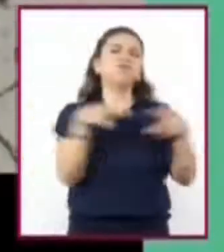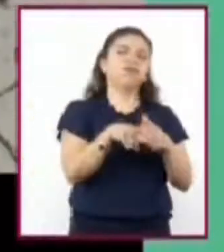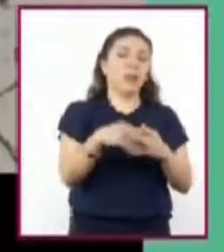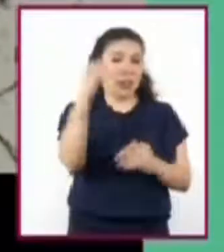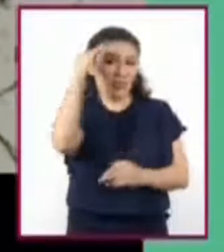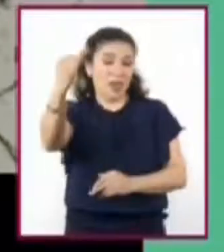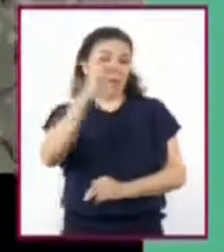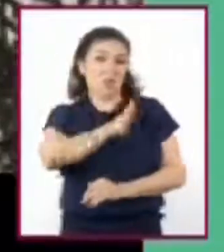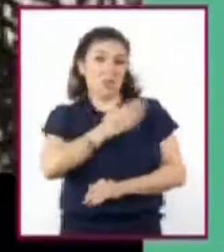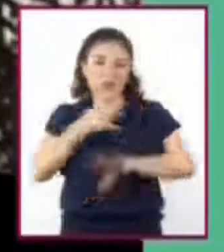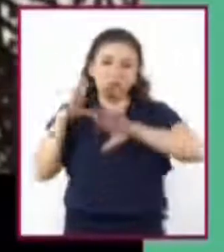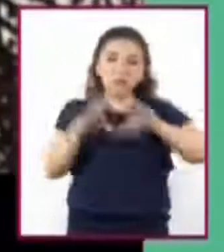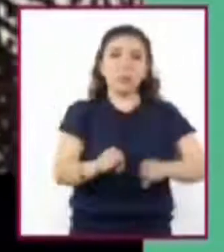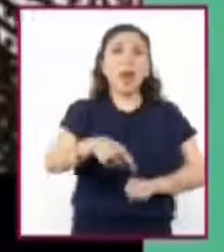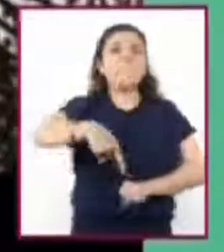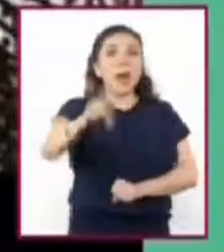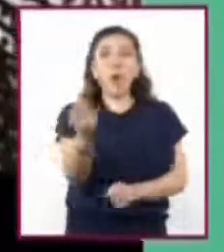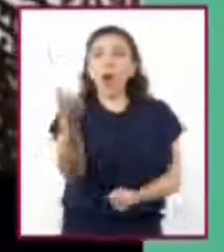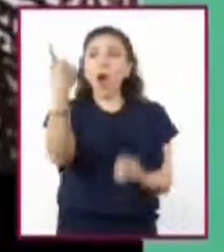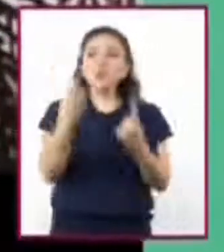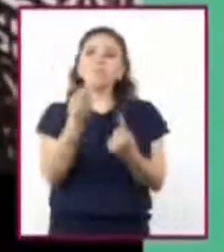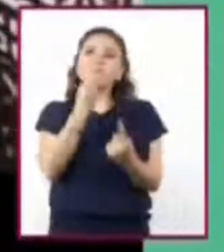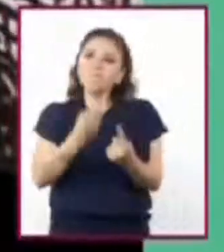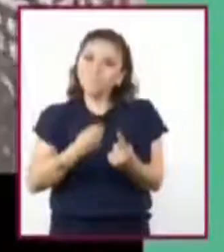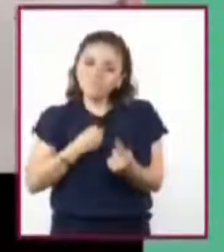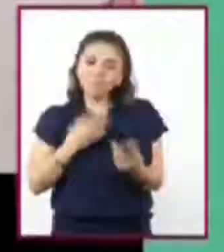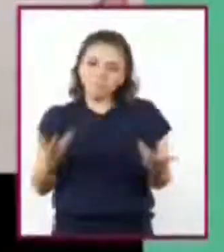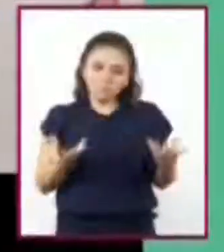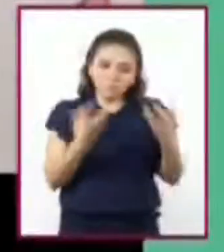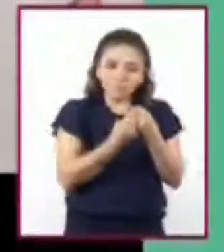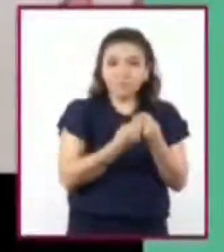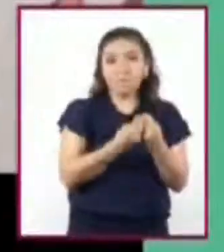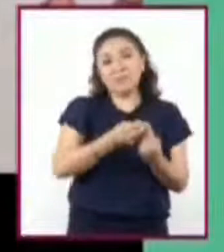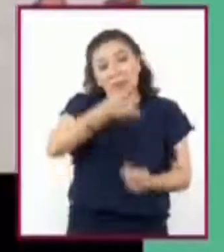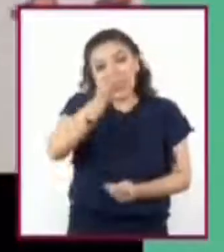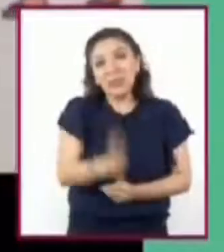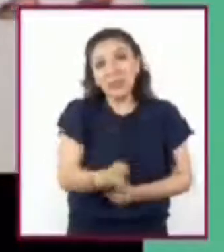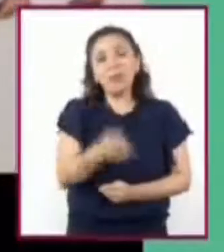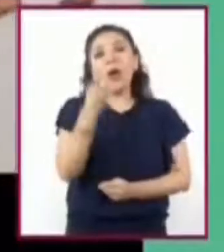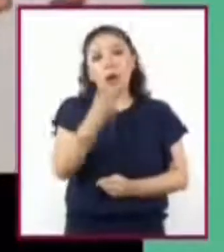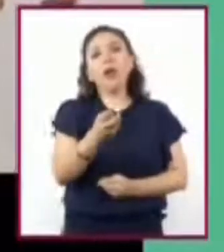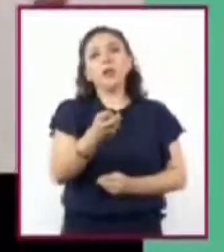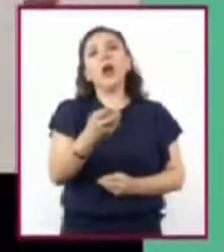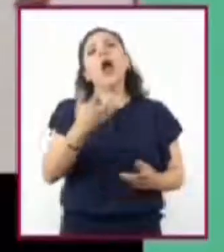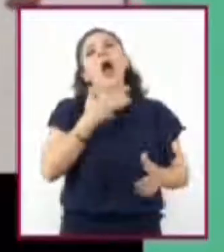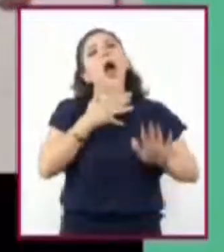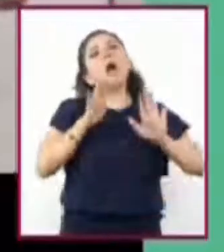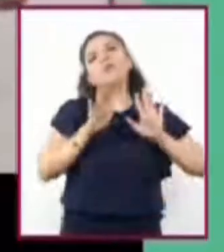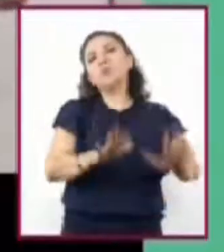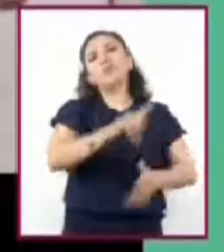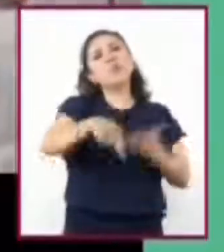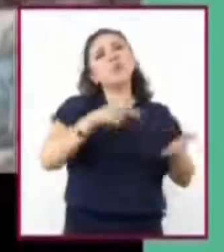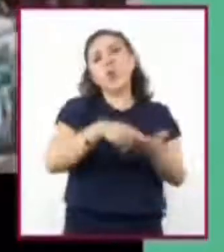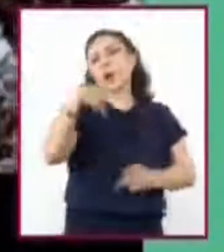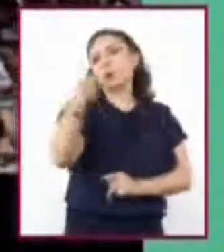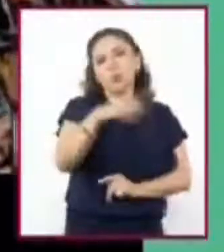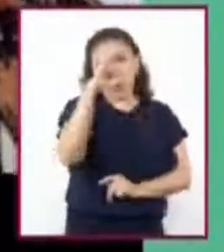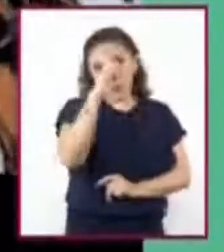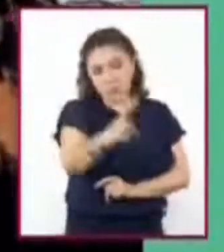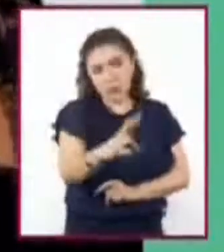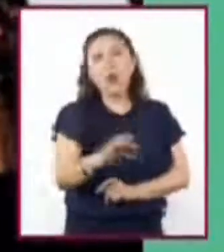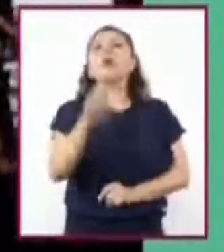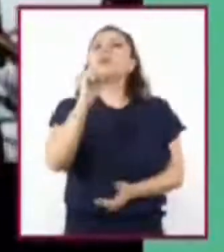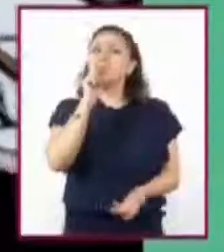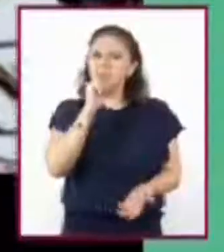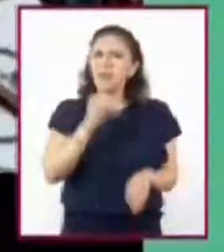conquista, pero aquellos que se sometieron de manera pacífica, allí quedaron en su lugar. Y aún en los